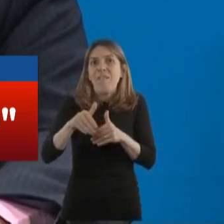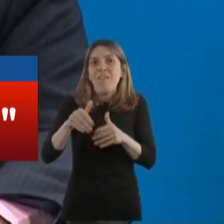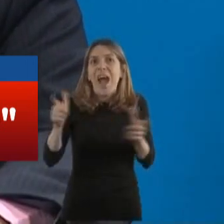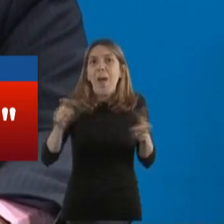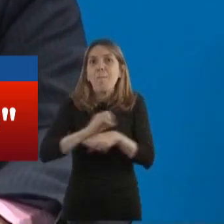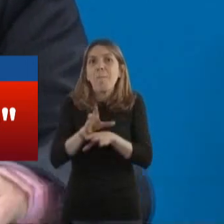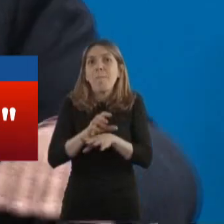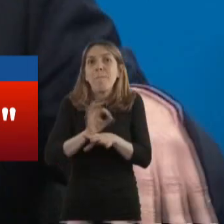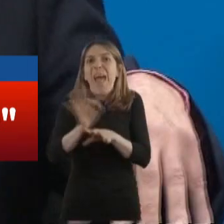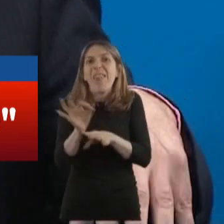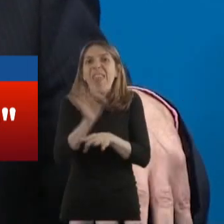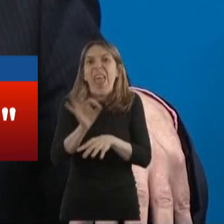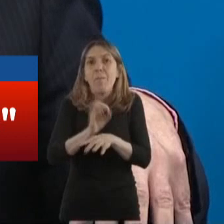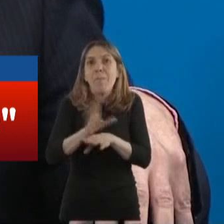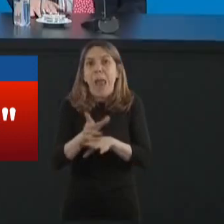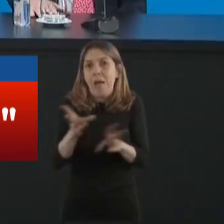recuperación inmediata,